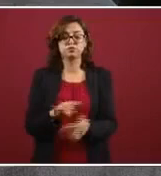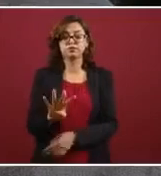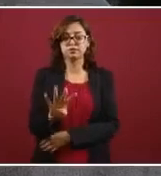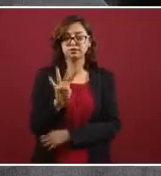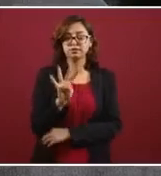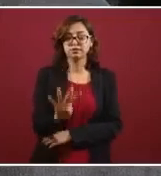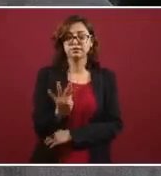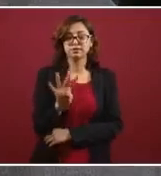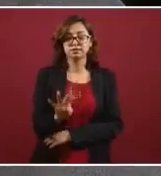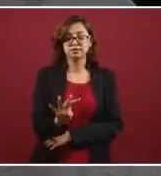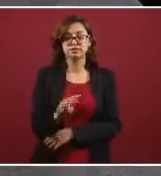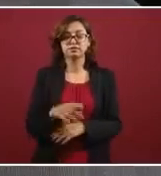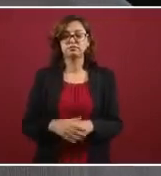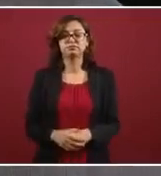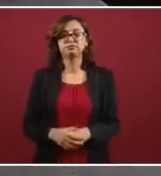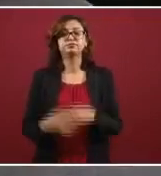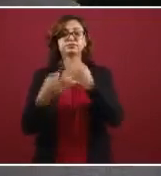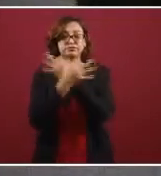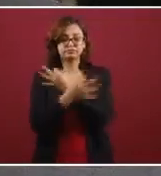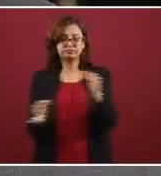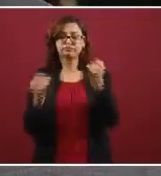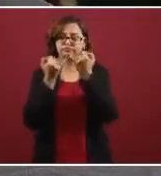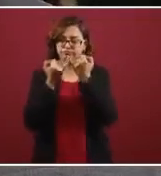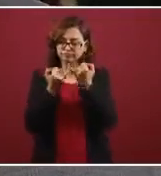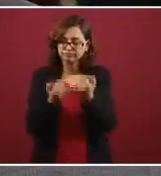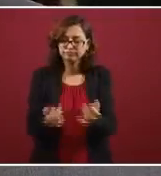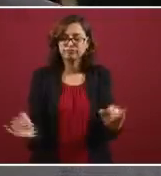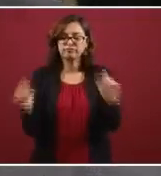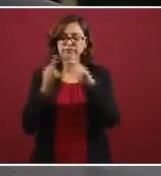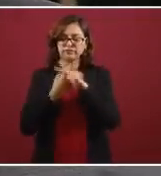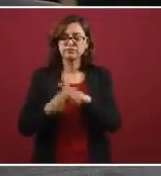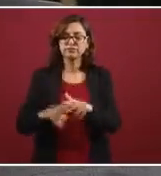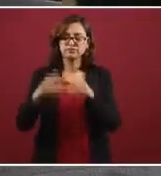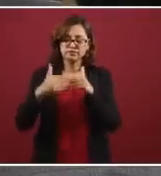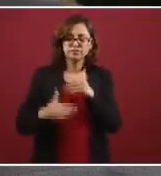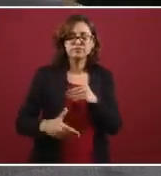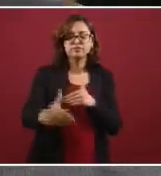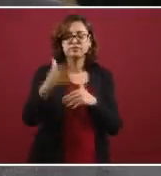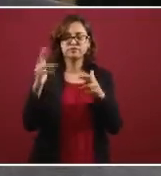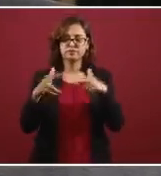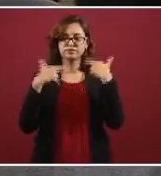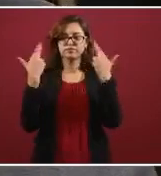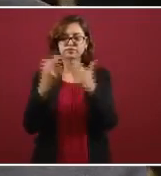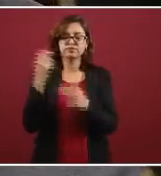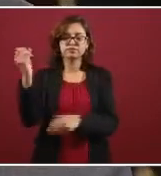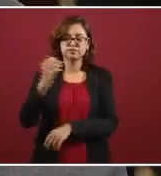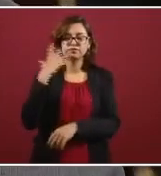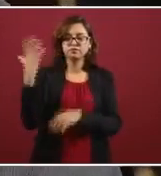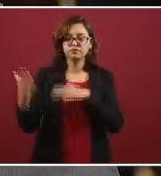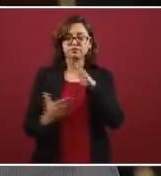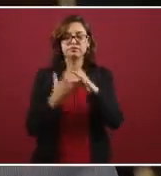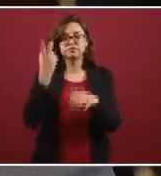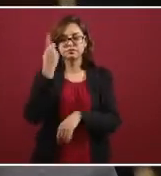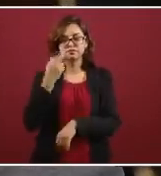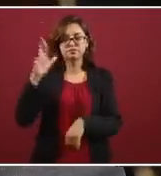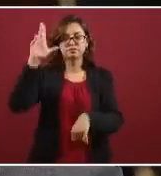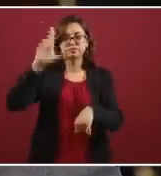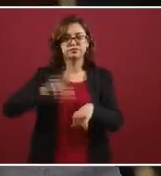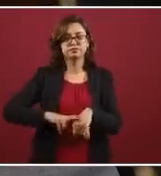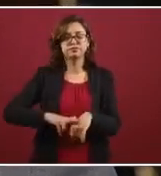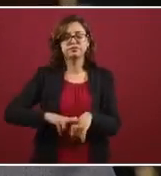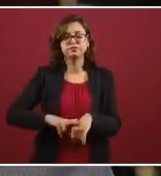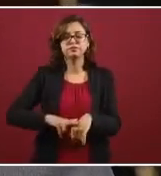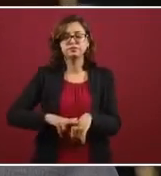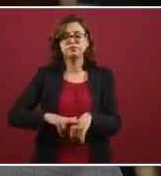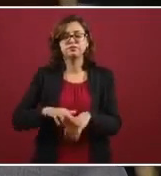1 de octubre de 2019, doy por inaugurada la reunión de la mesa directiva de la